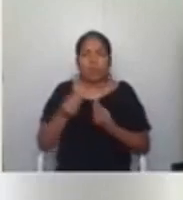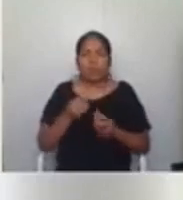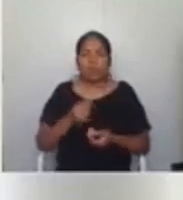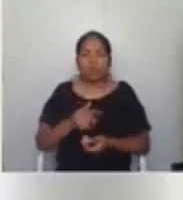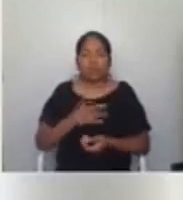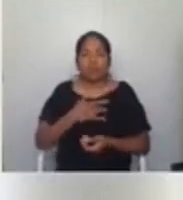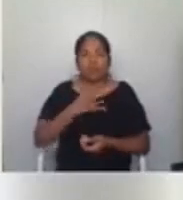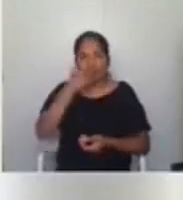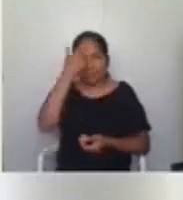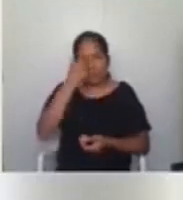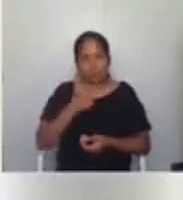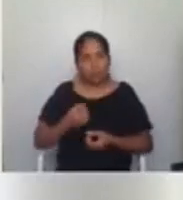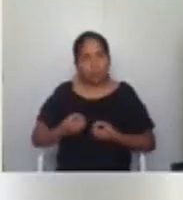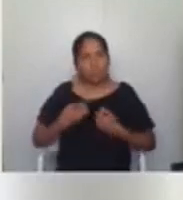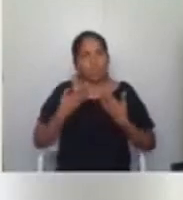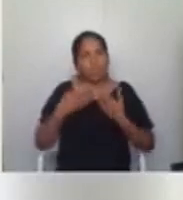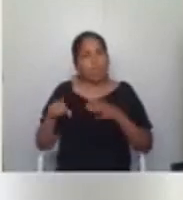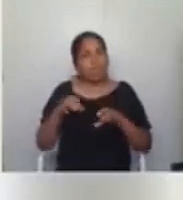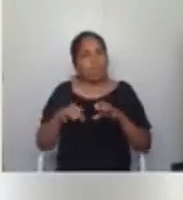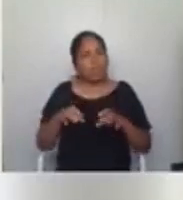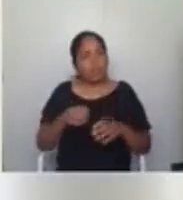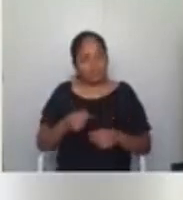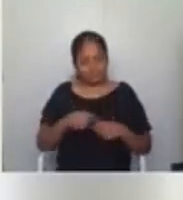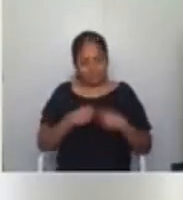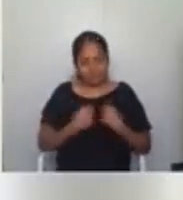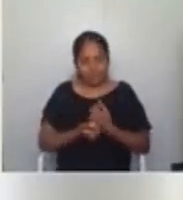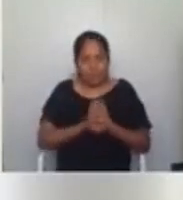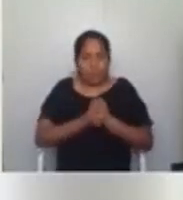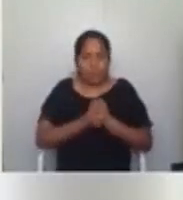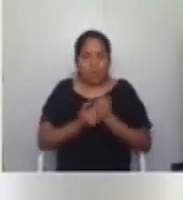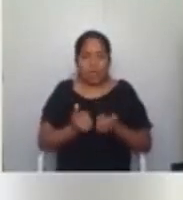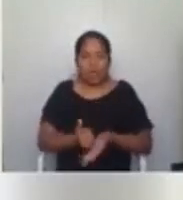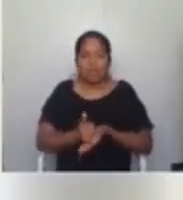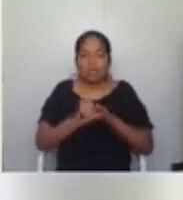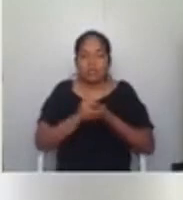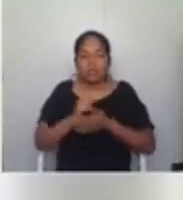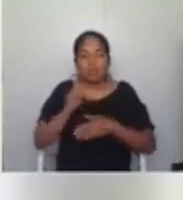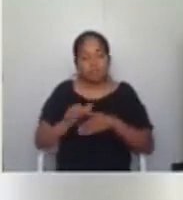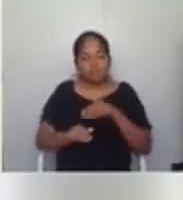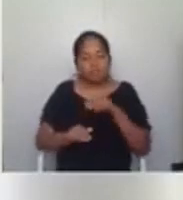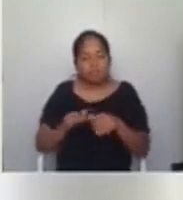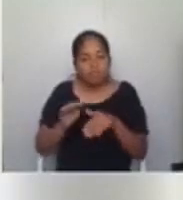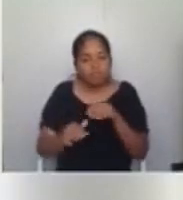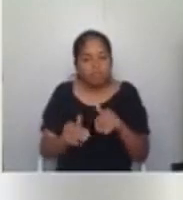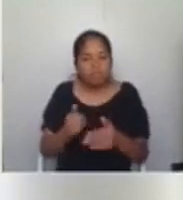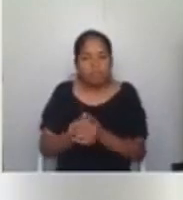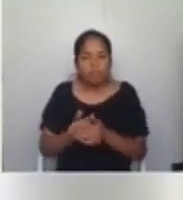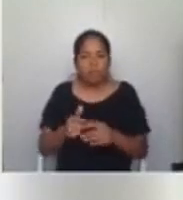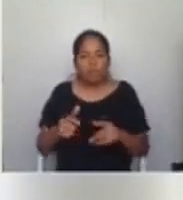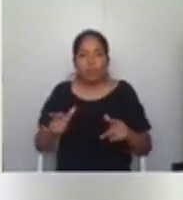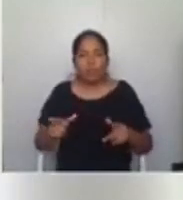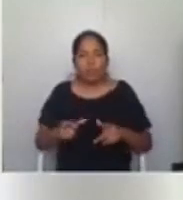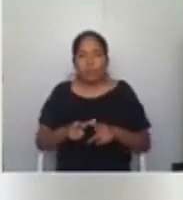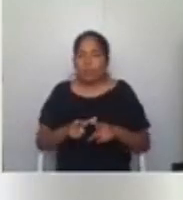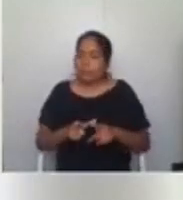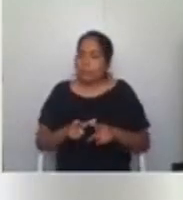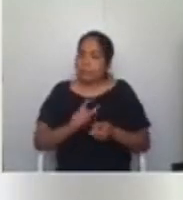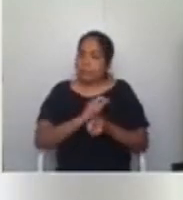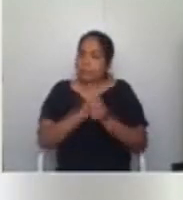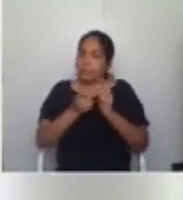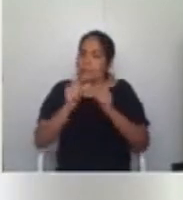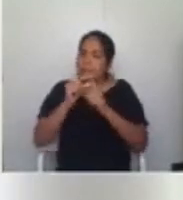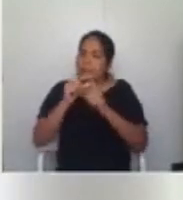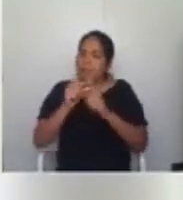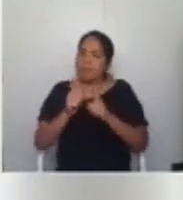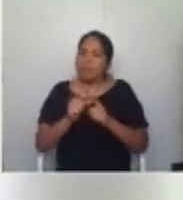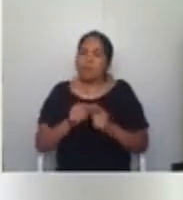amor. Y es el amor lo que va a guiar nuestros pasos, y justamente el lugar de ríos de sangre, lo que vamos